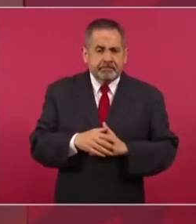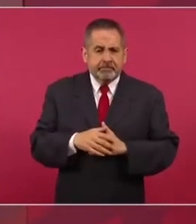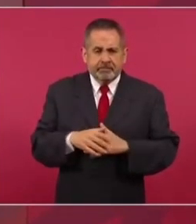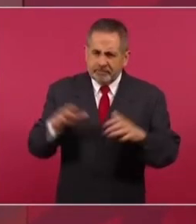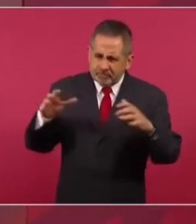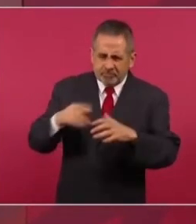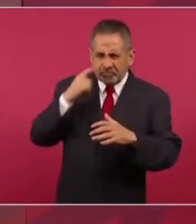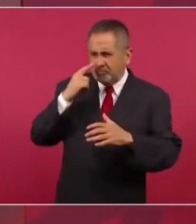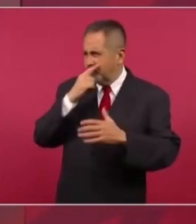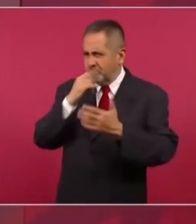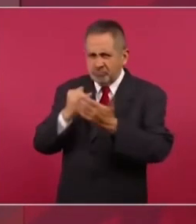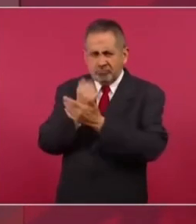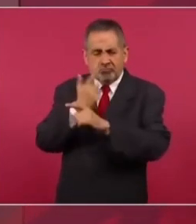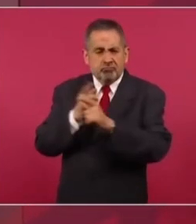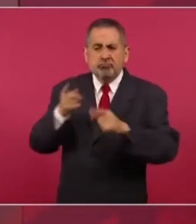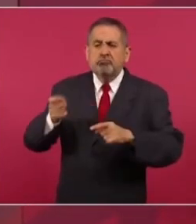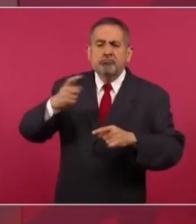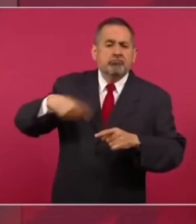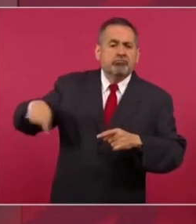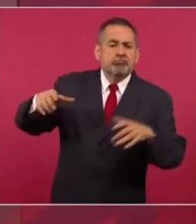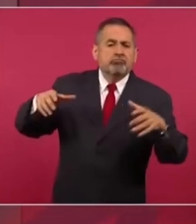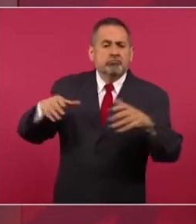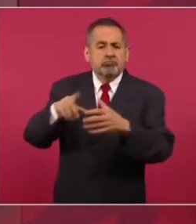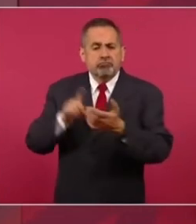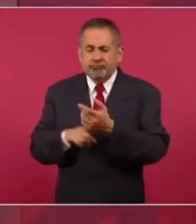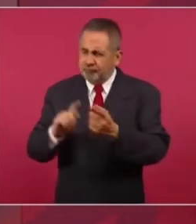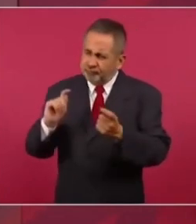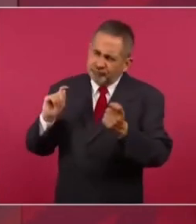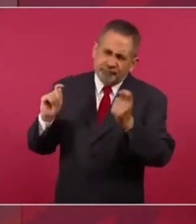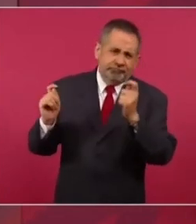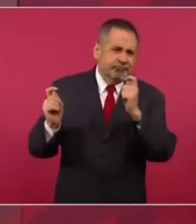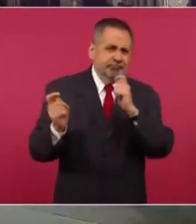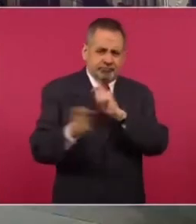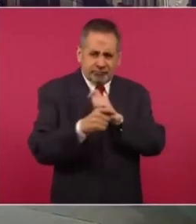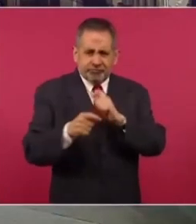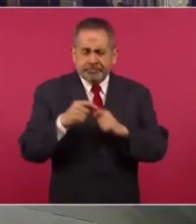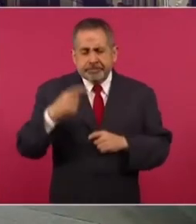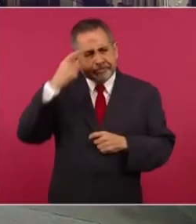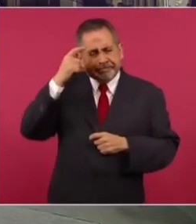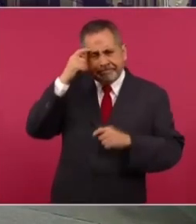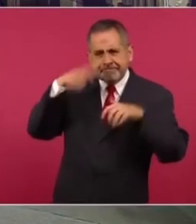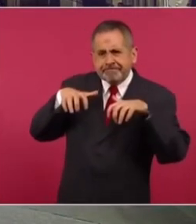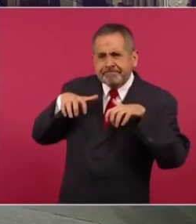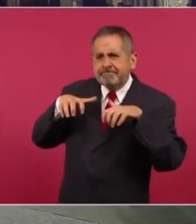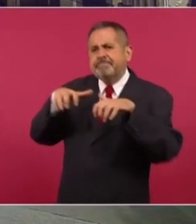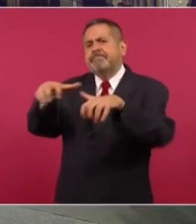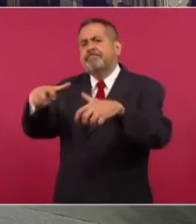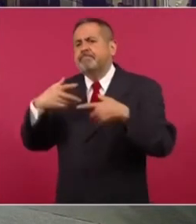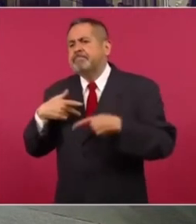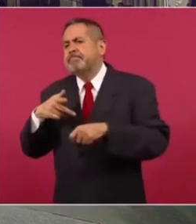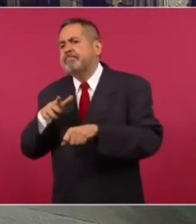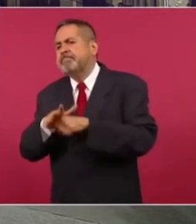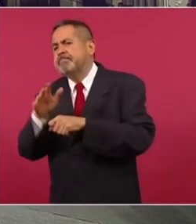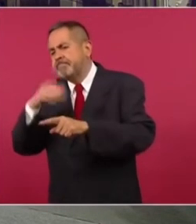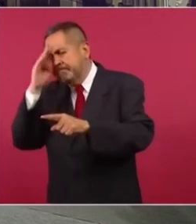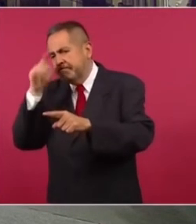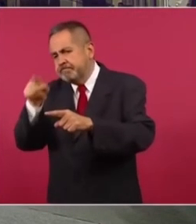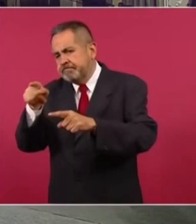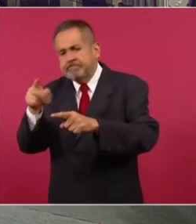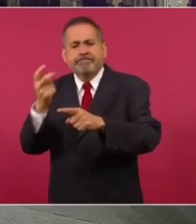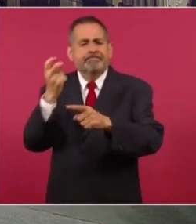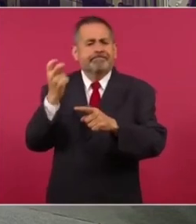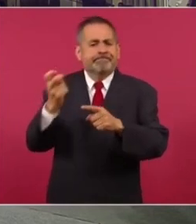verdaderos demócratas, que están pensando en la transformación y están pensando en la gente, en el pueblo, que es en lo que hay que